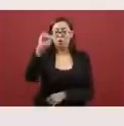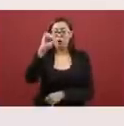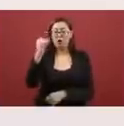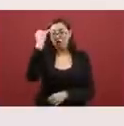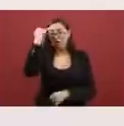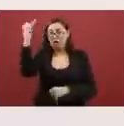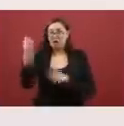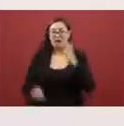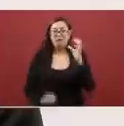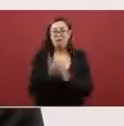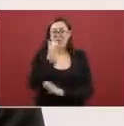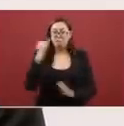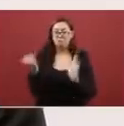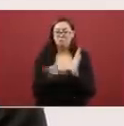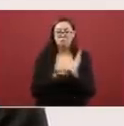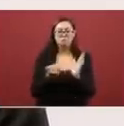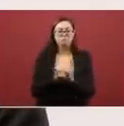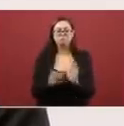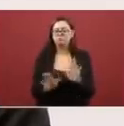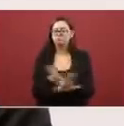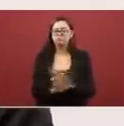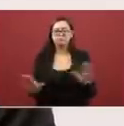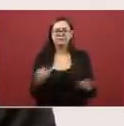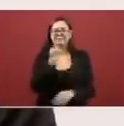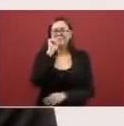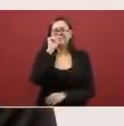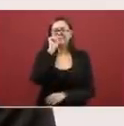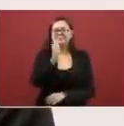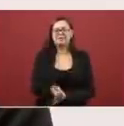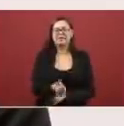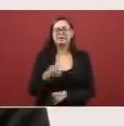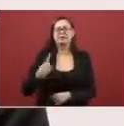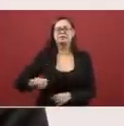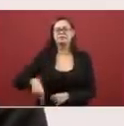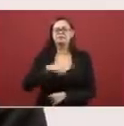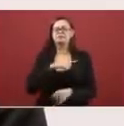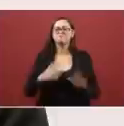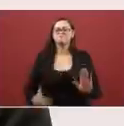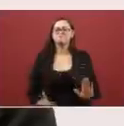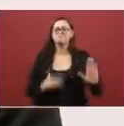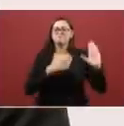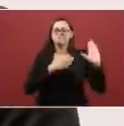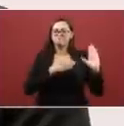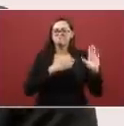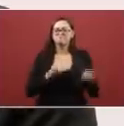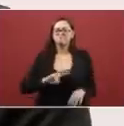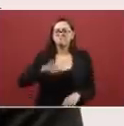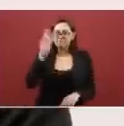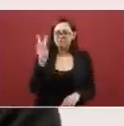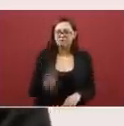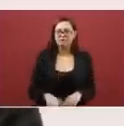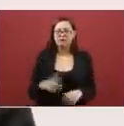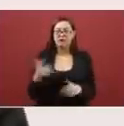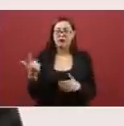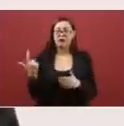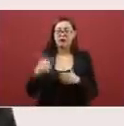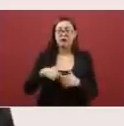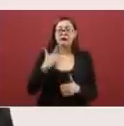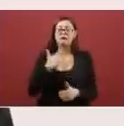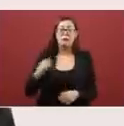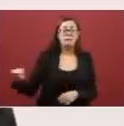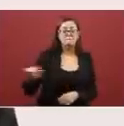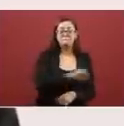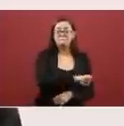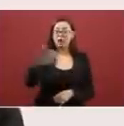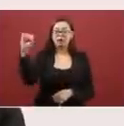refrendamos el compromiso de no imponer gasolinazos el precio de los combustibles